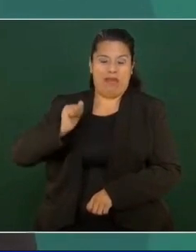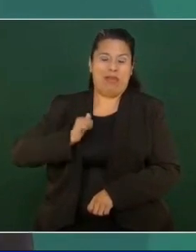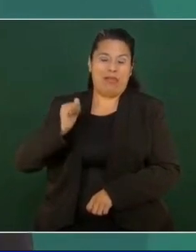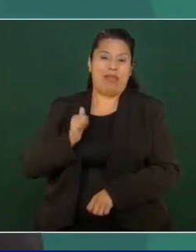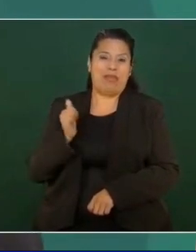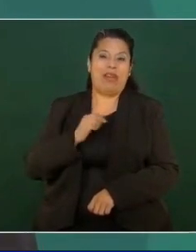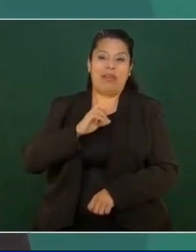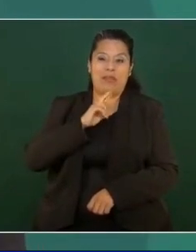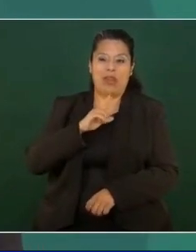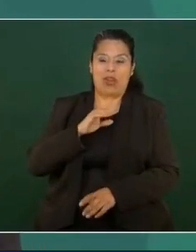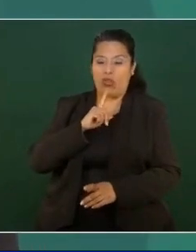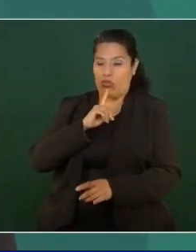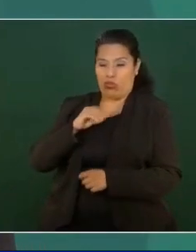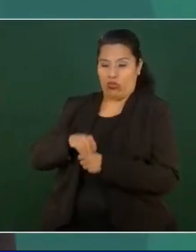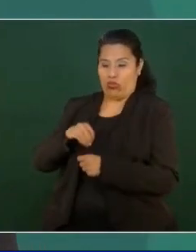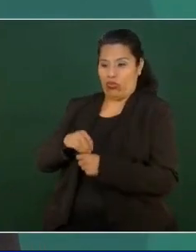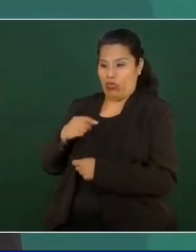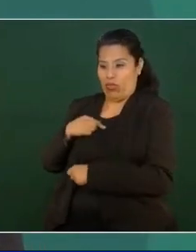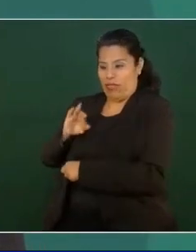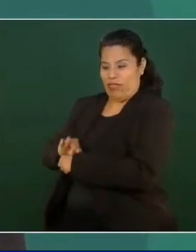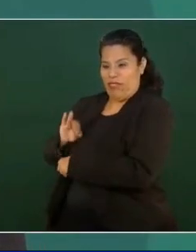lo defiendan.